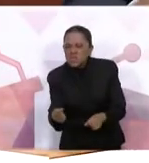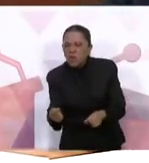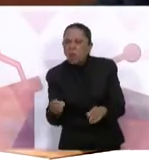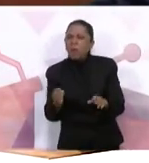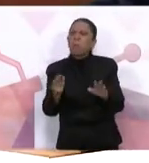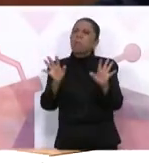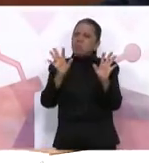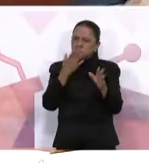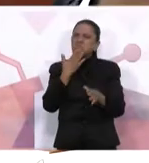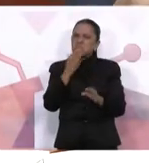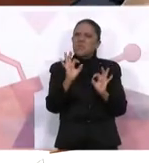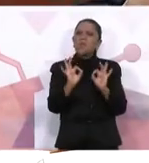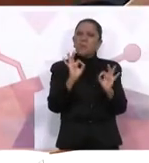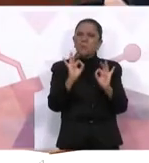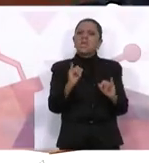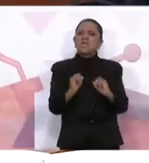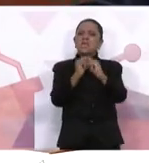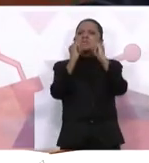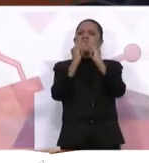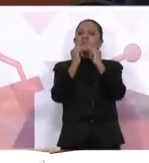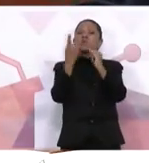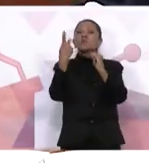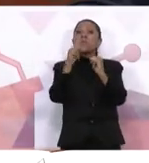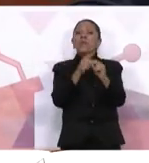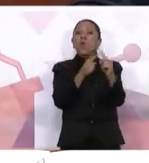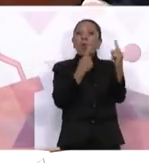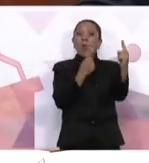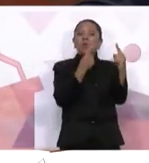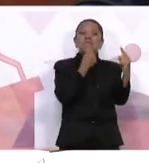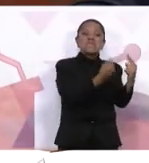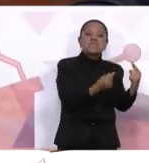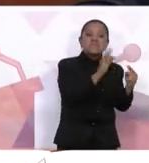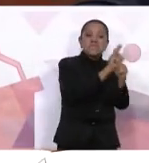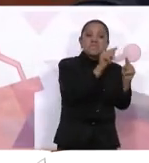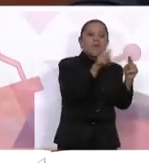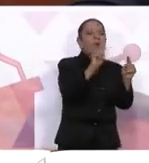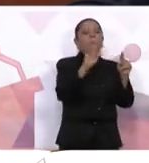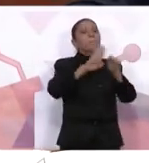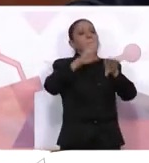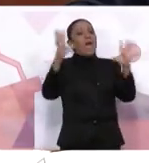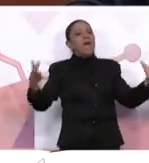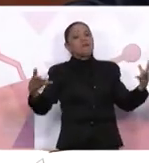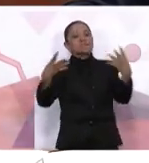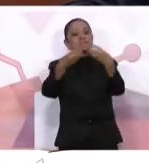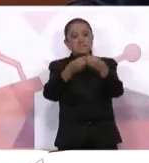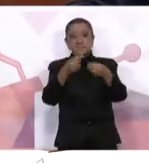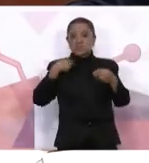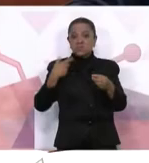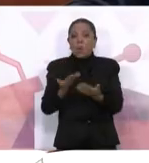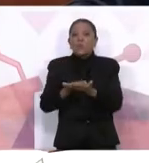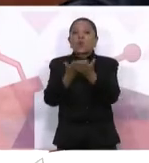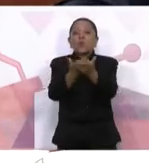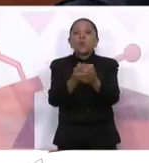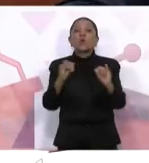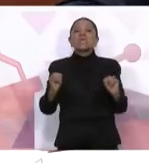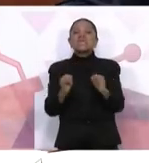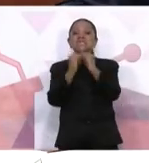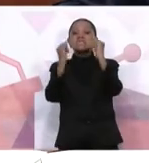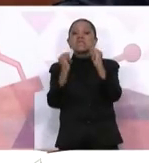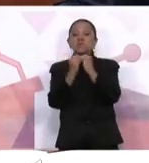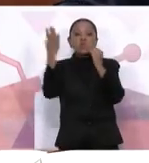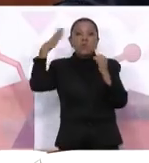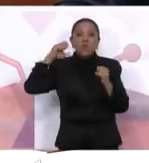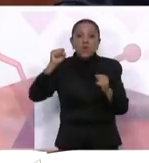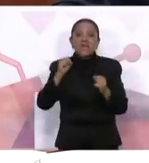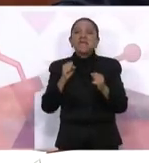en un instituto más integrado yo he estado proponiendo el instituto morelense de seguridad social que pueda